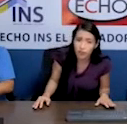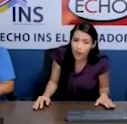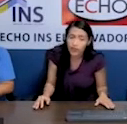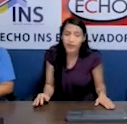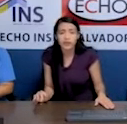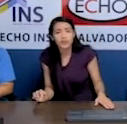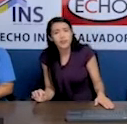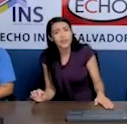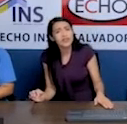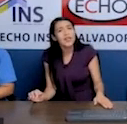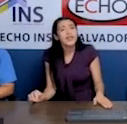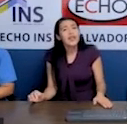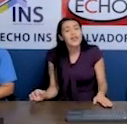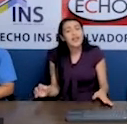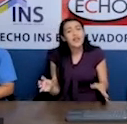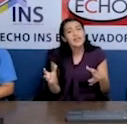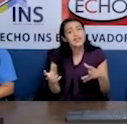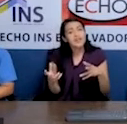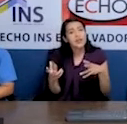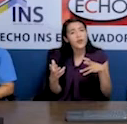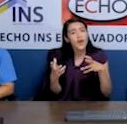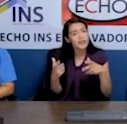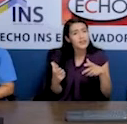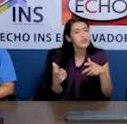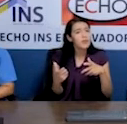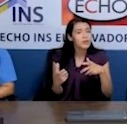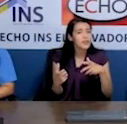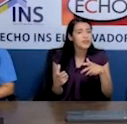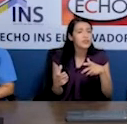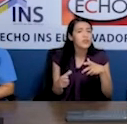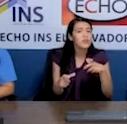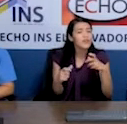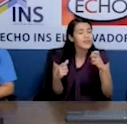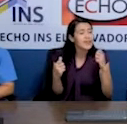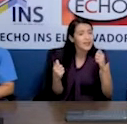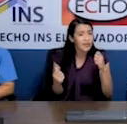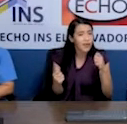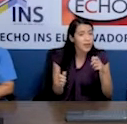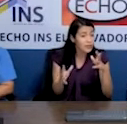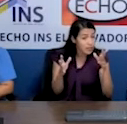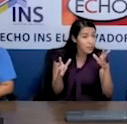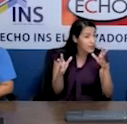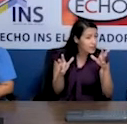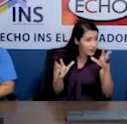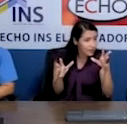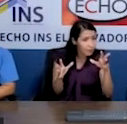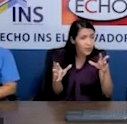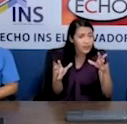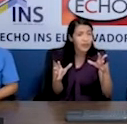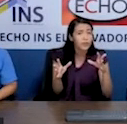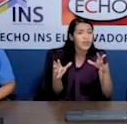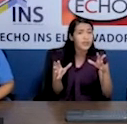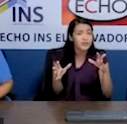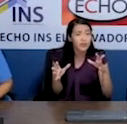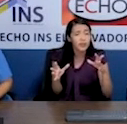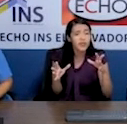de este cuadro. Entonces, es necesario, antes de tomar una decisión o antes de catalogar o estigmatizar de